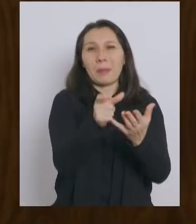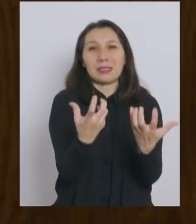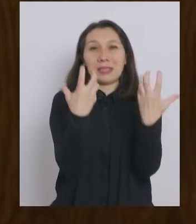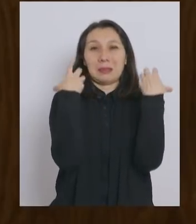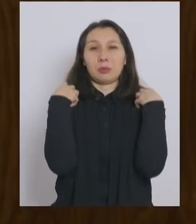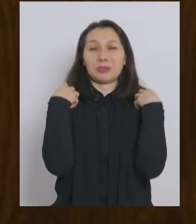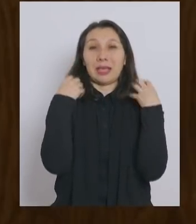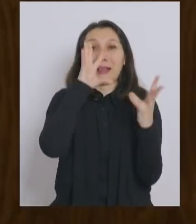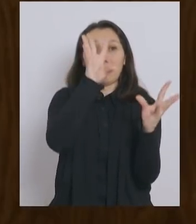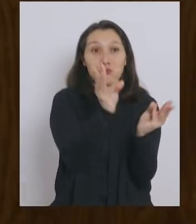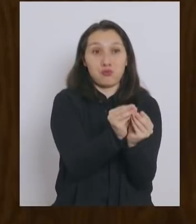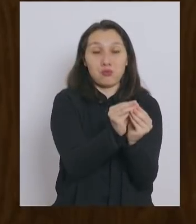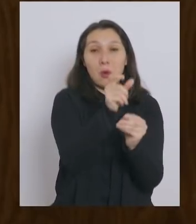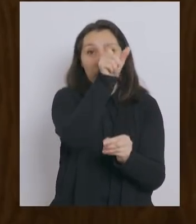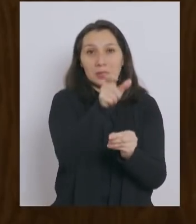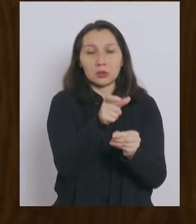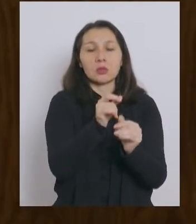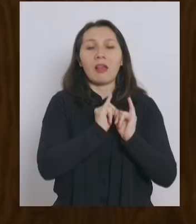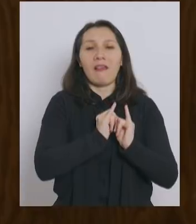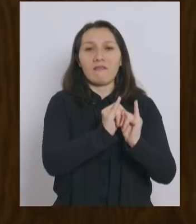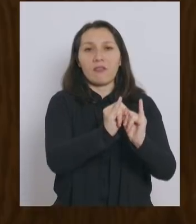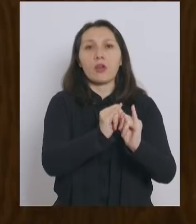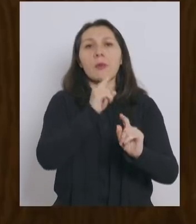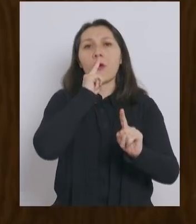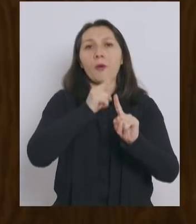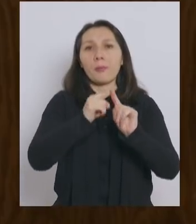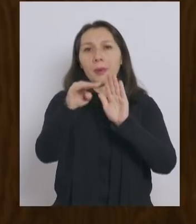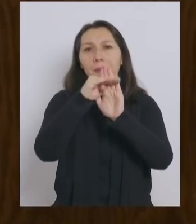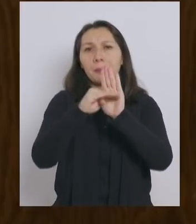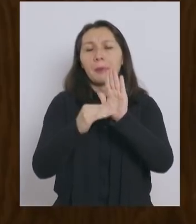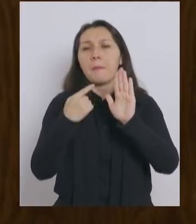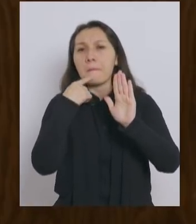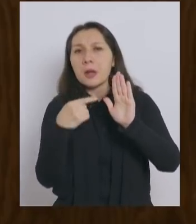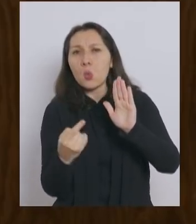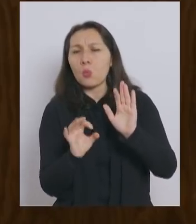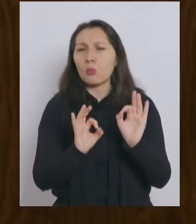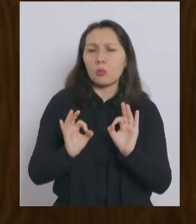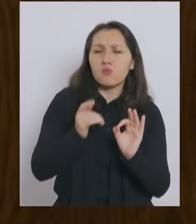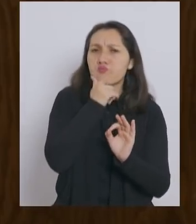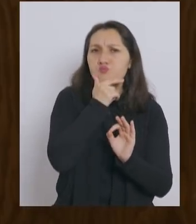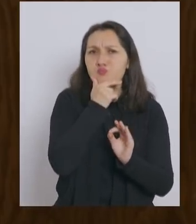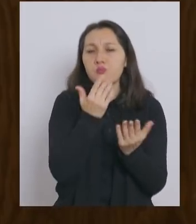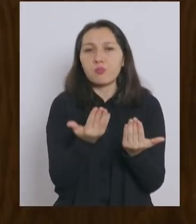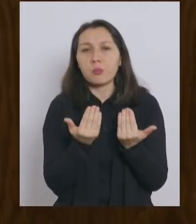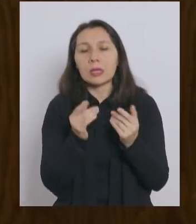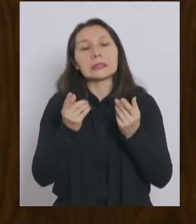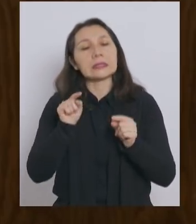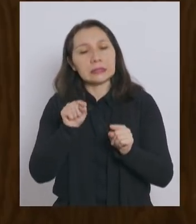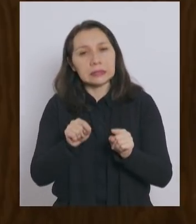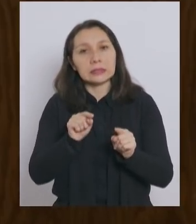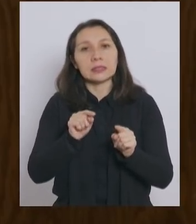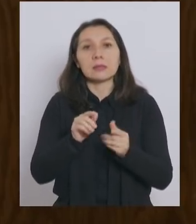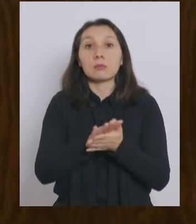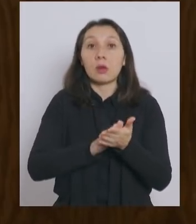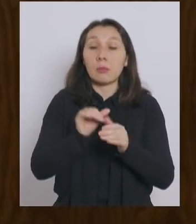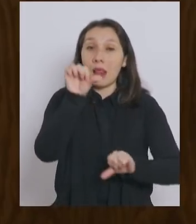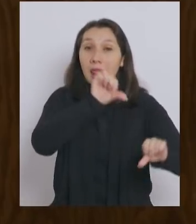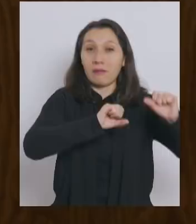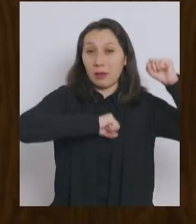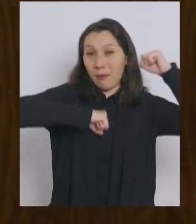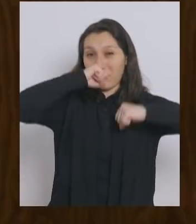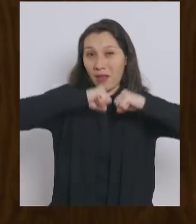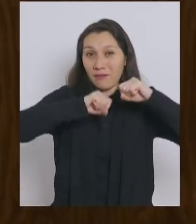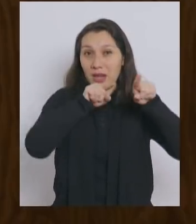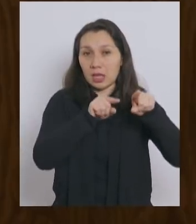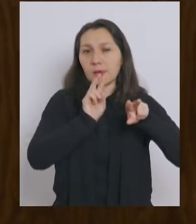grupo correspondiente su informe y una lista de preguntas o requerimientos que es necesario que el laboratorio